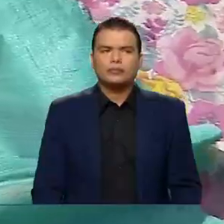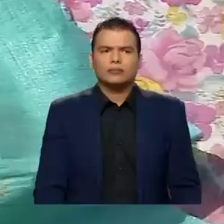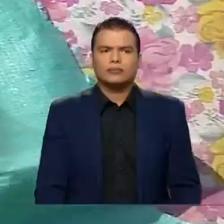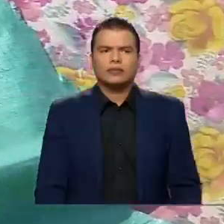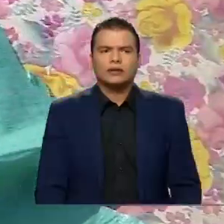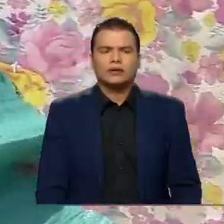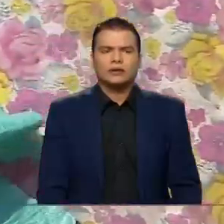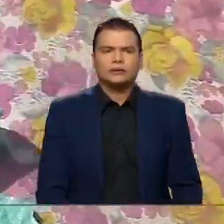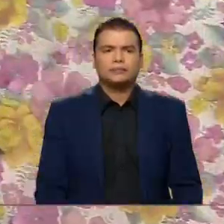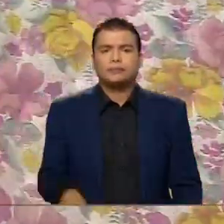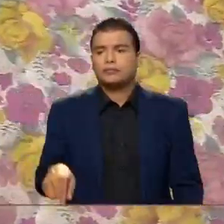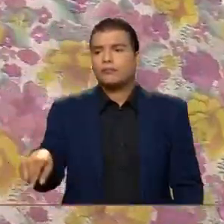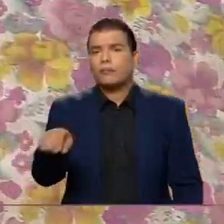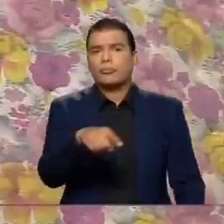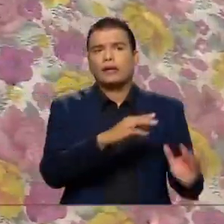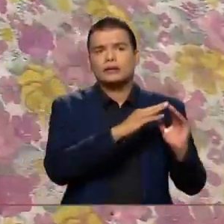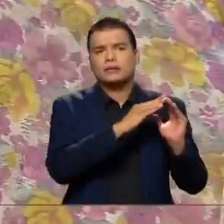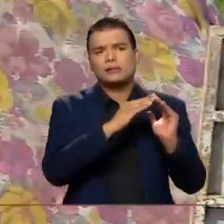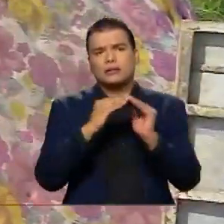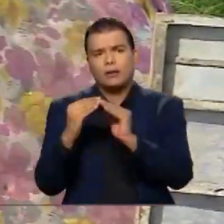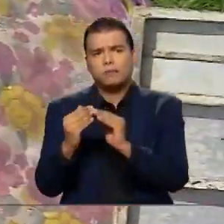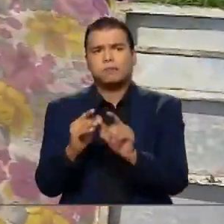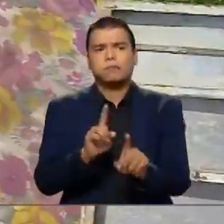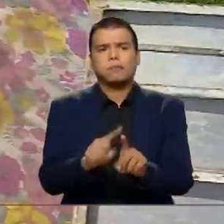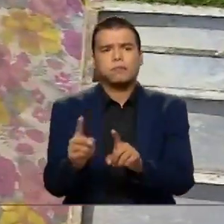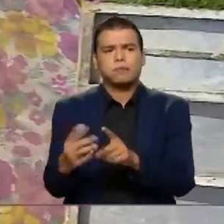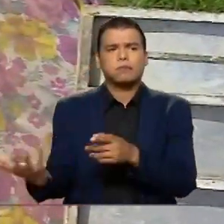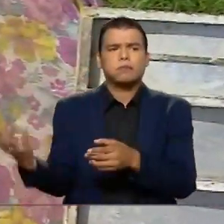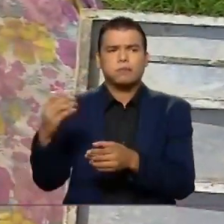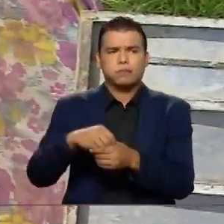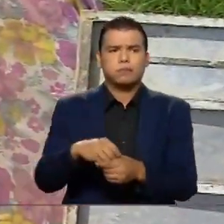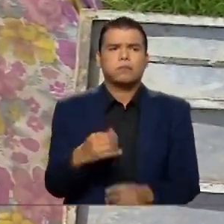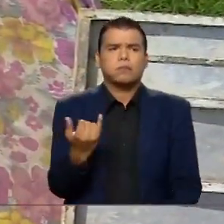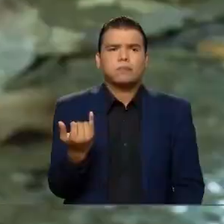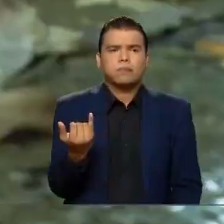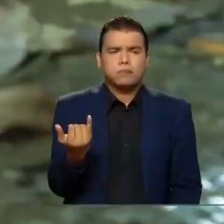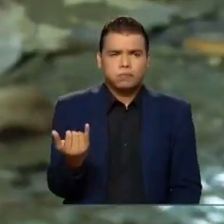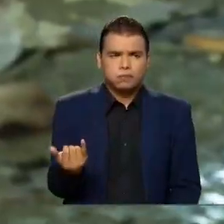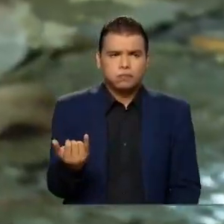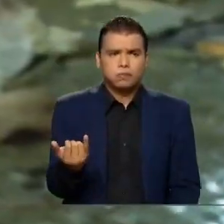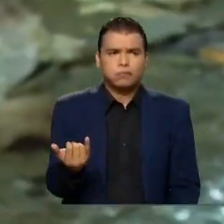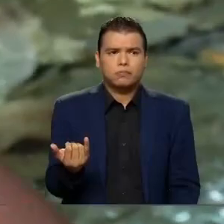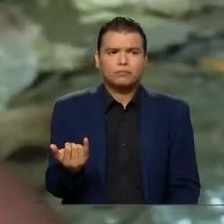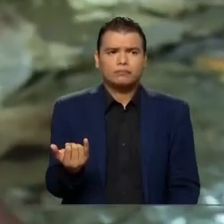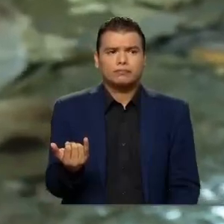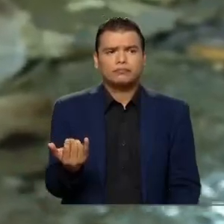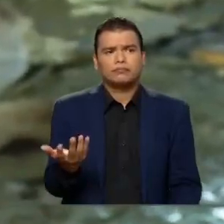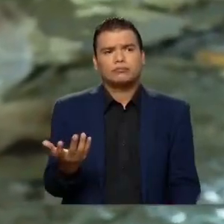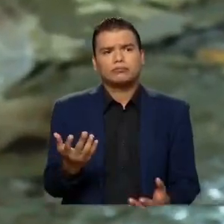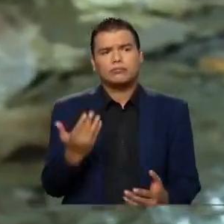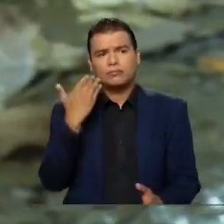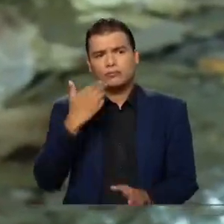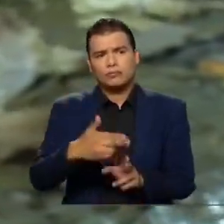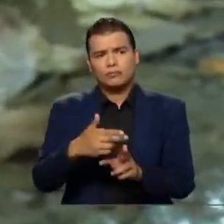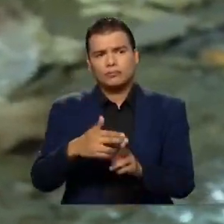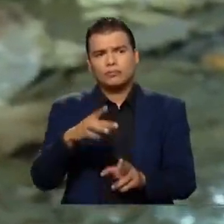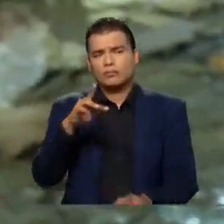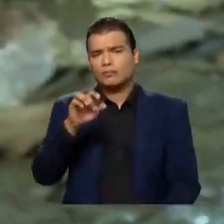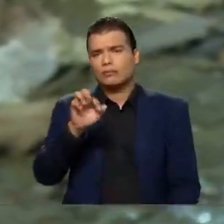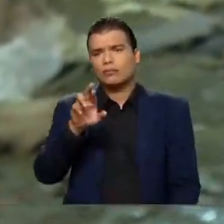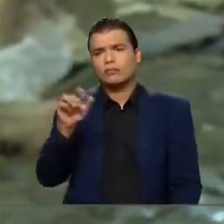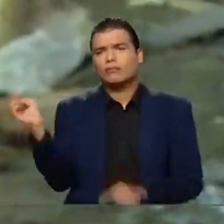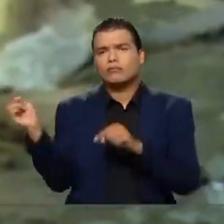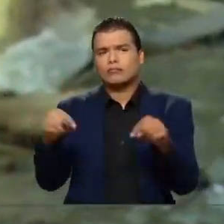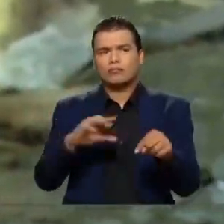Detrás de las polisombras que reemplazan paredes y el zinc que los protege de la lluvia o el calor, se esconden rostros como el de Dora, que llegó a